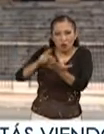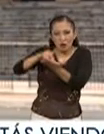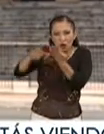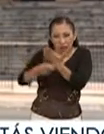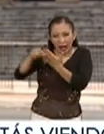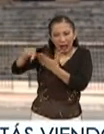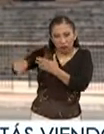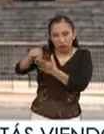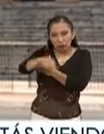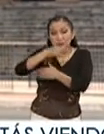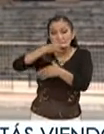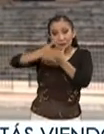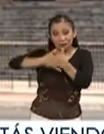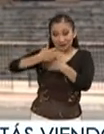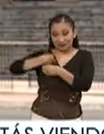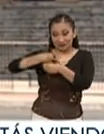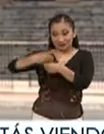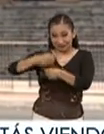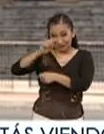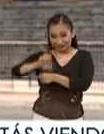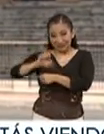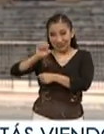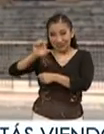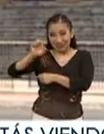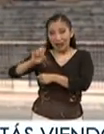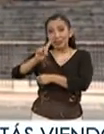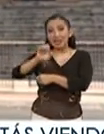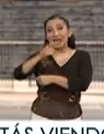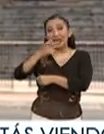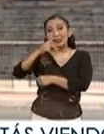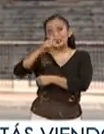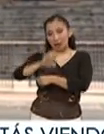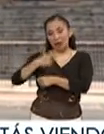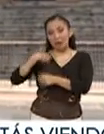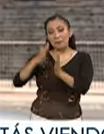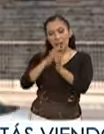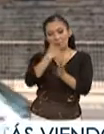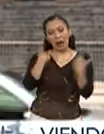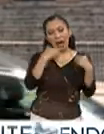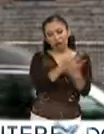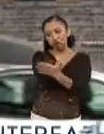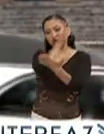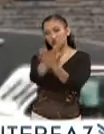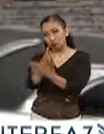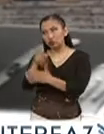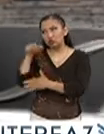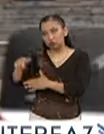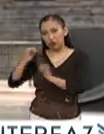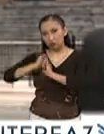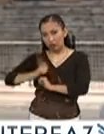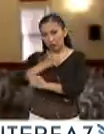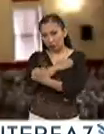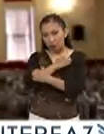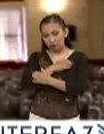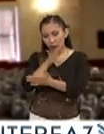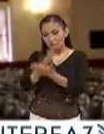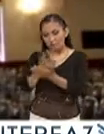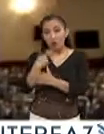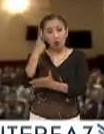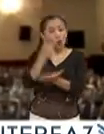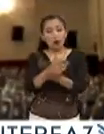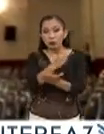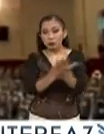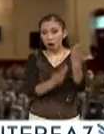de convocatorias que hace la misma de GESPE, donde participan nuestros maestros, nuestras autoridades educativas. Los